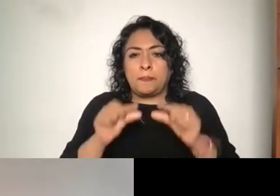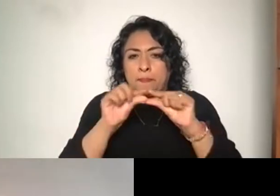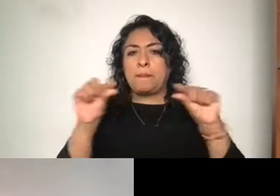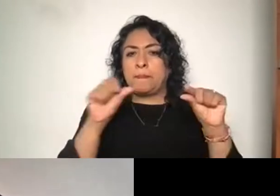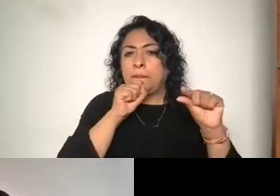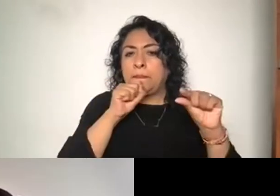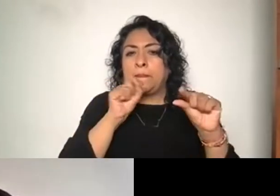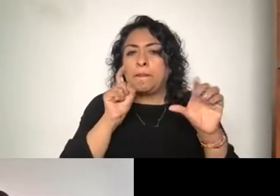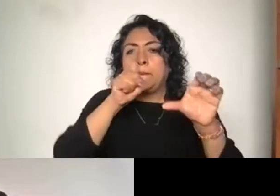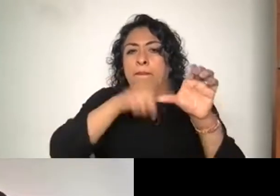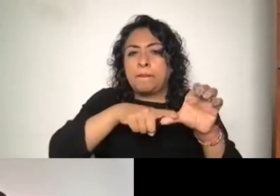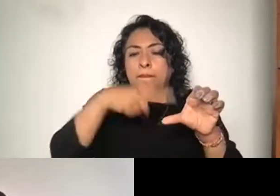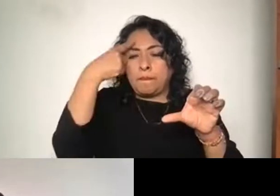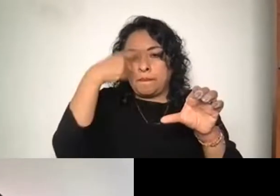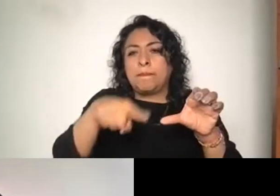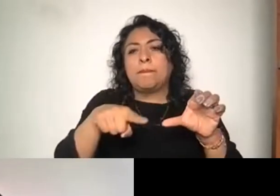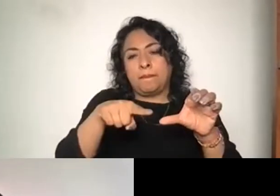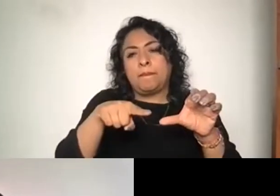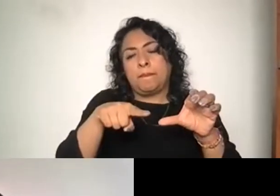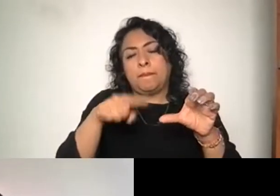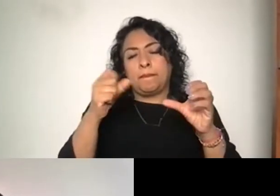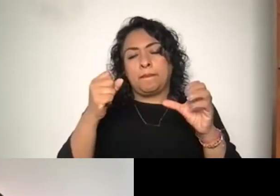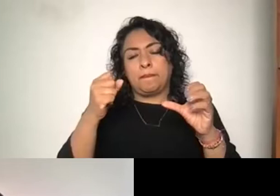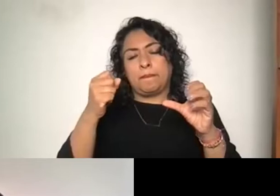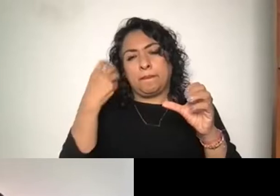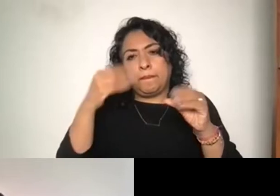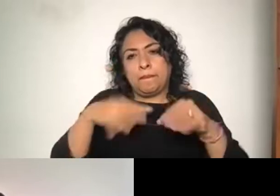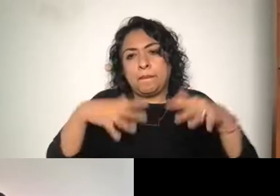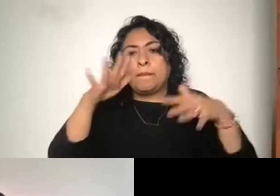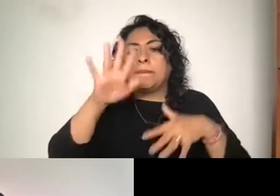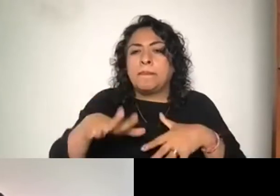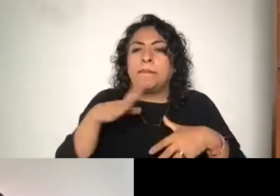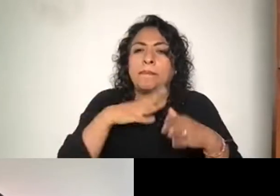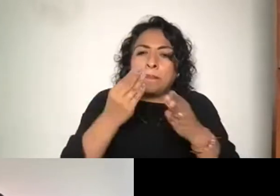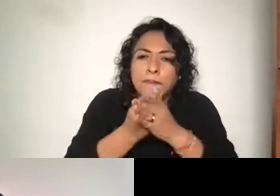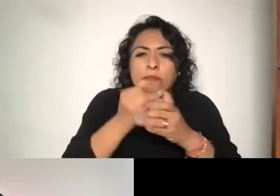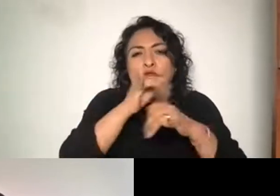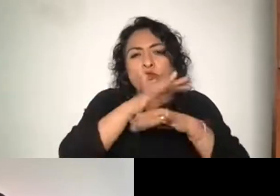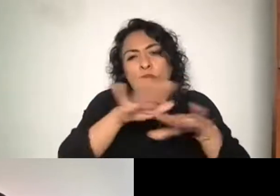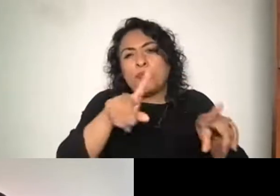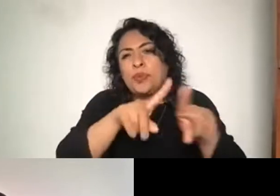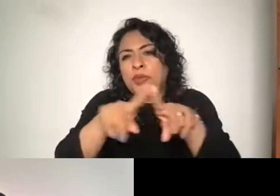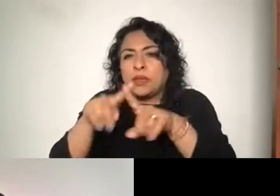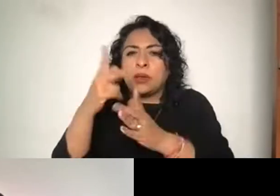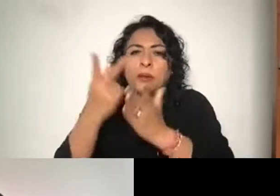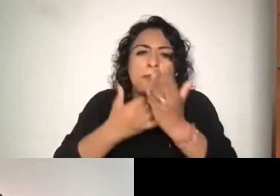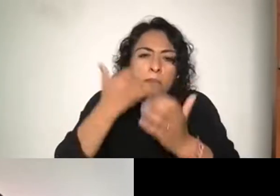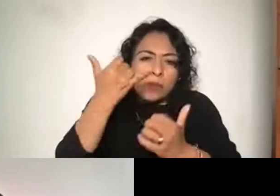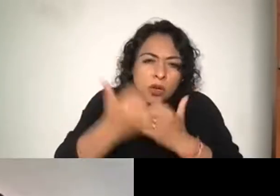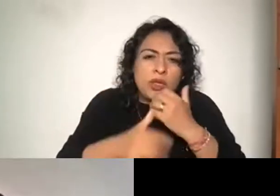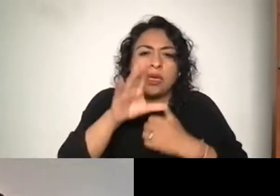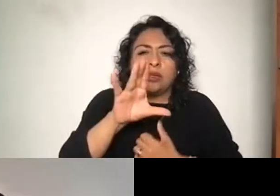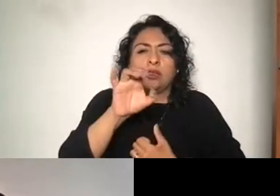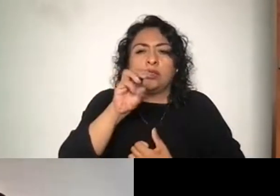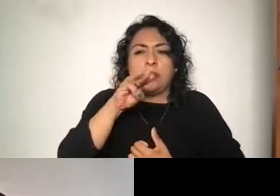puedan asistir al evento. Normalmente tenemos sesiones informativas de diferentes proyectos en el CEMEFI y